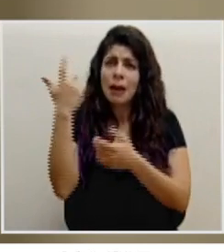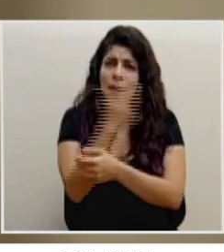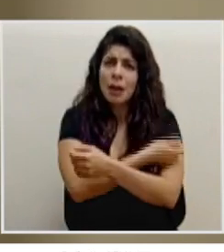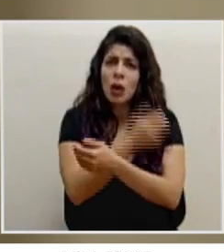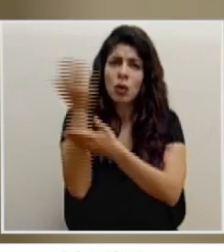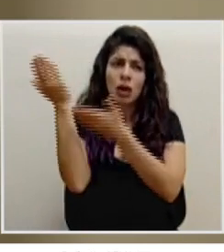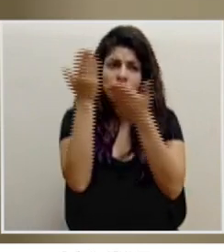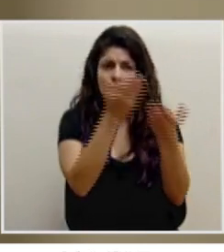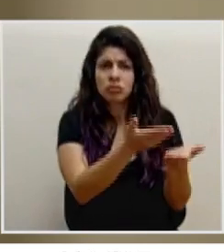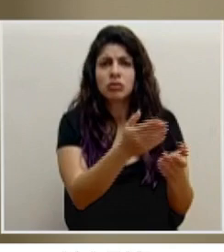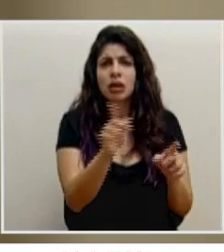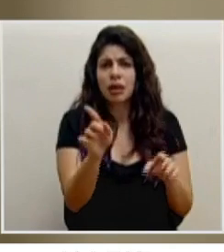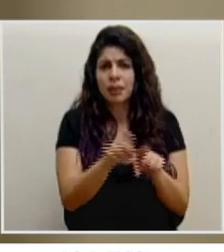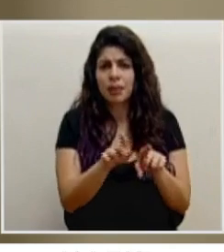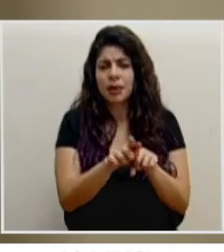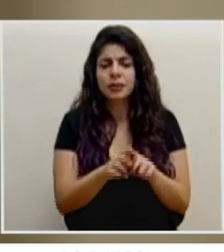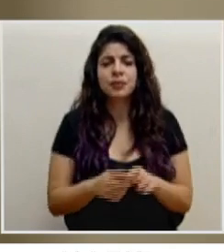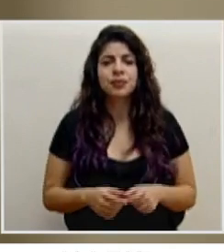disponibles.